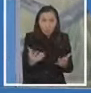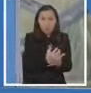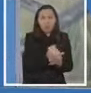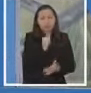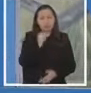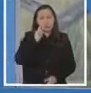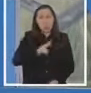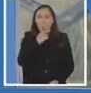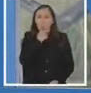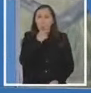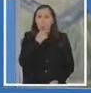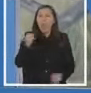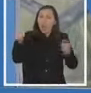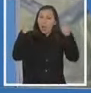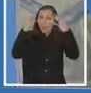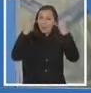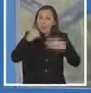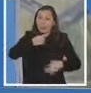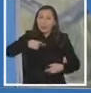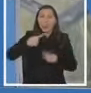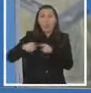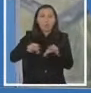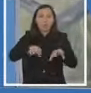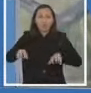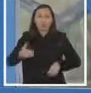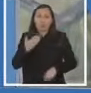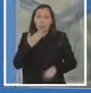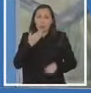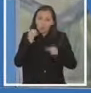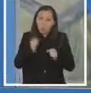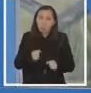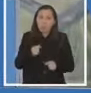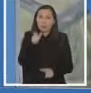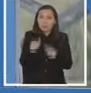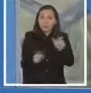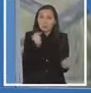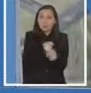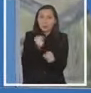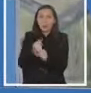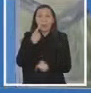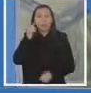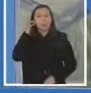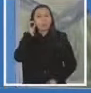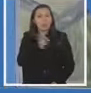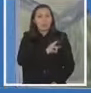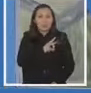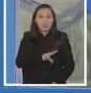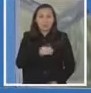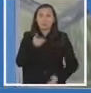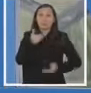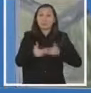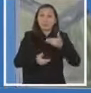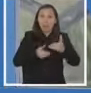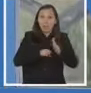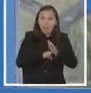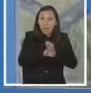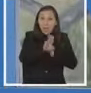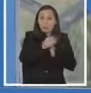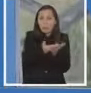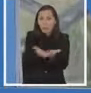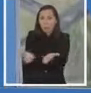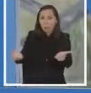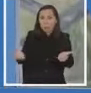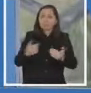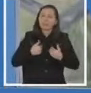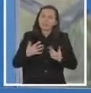vamos a llegar, y eso es un aprendizaje para otras cosas también. Trabajadores y trabajadores de Chile, este avance es para ustedes,